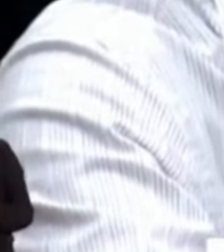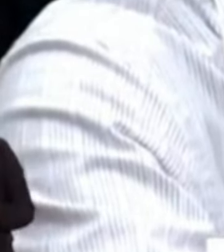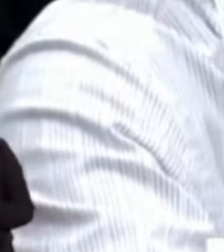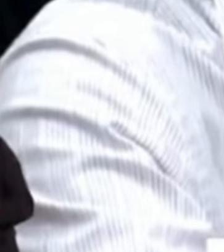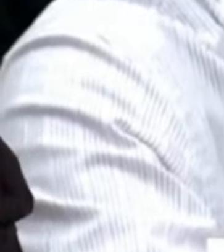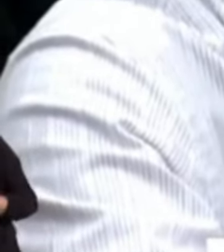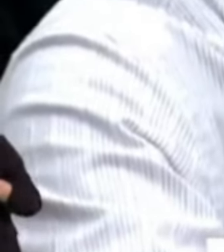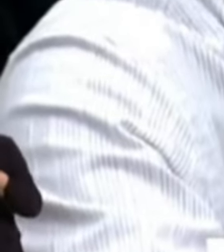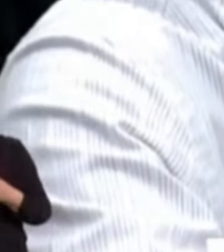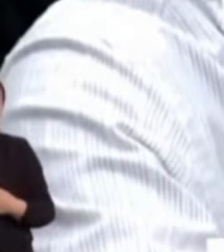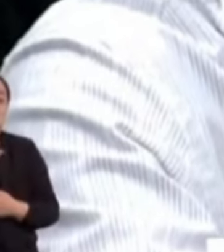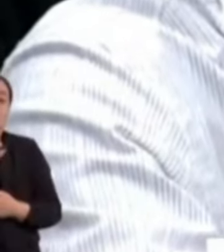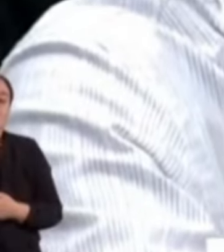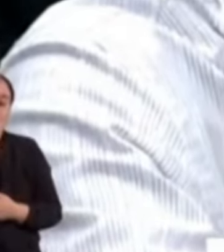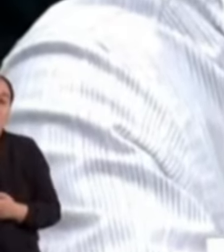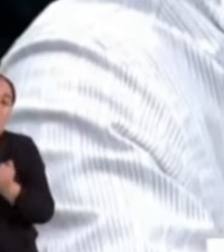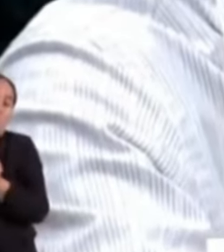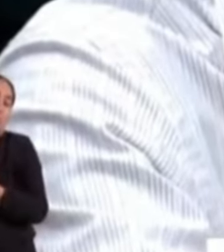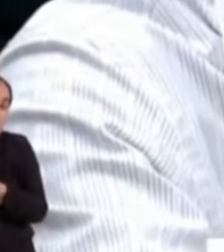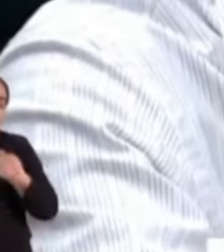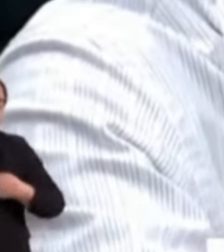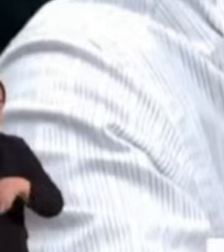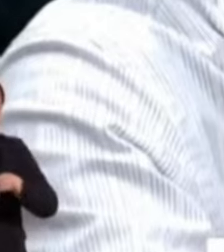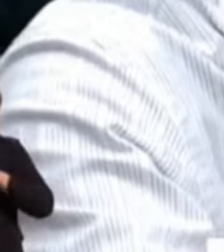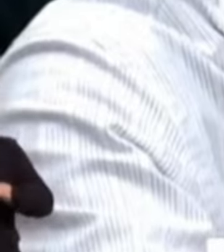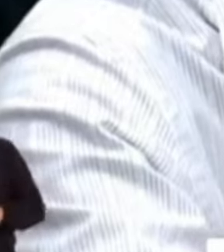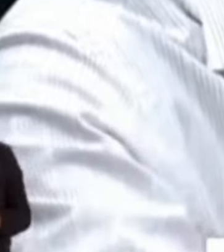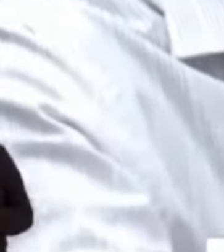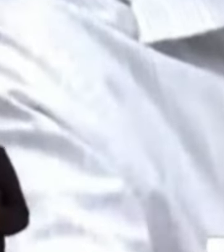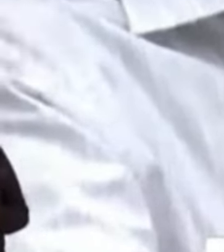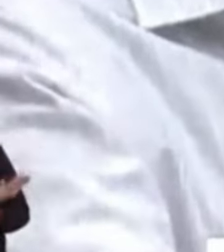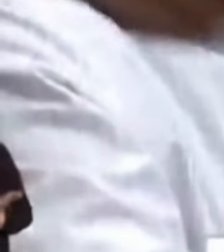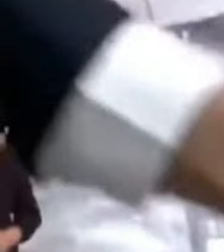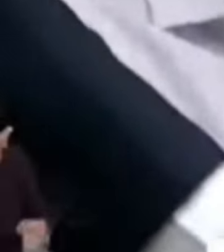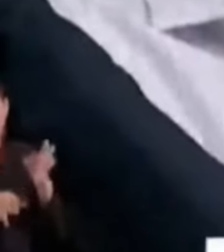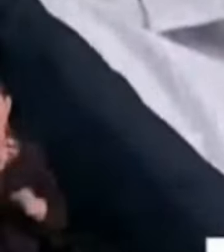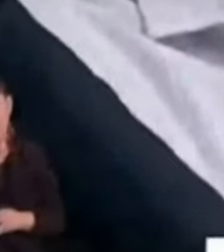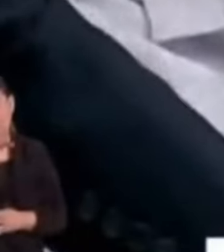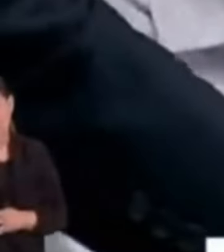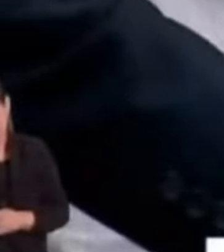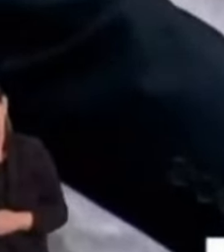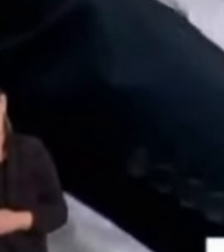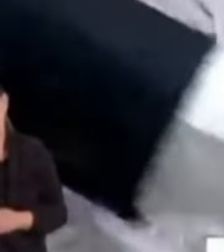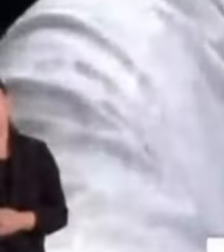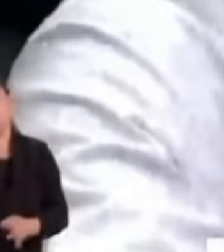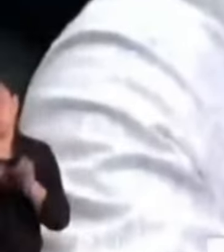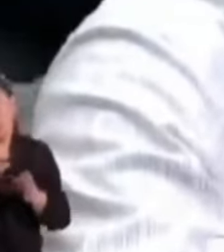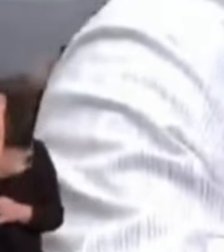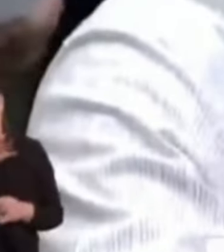Suprema Corte de Justicia y sus empleados. Faculta al Tribunal de Disciplina Judicial para conocer,